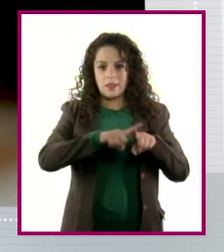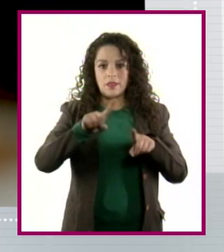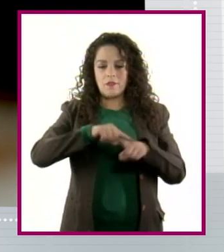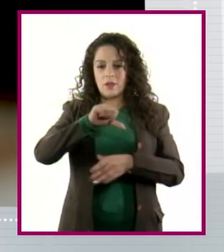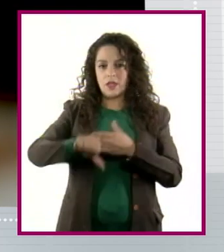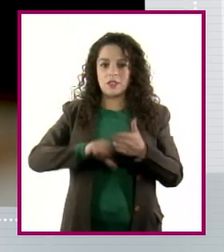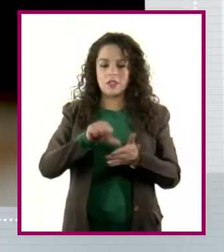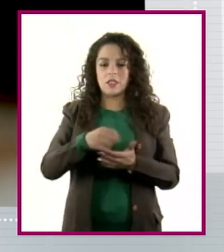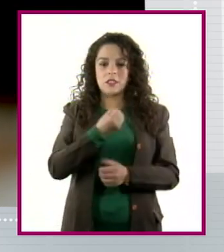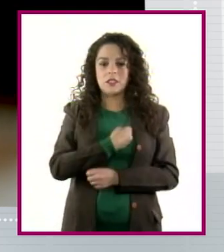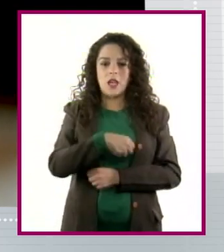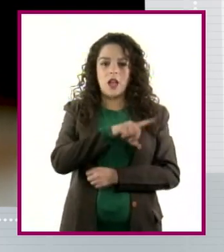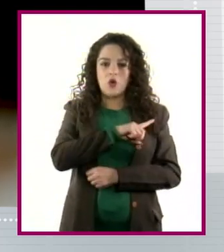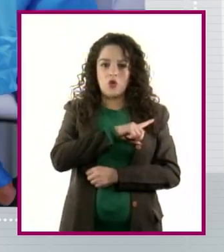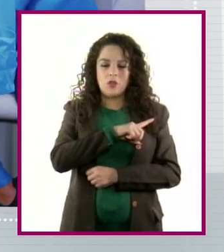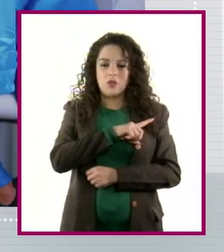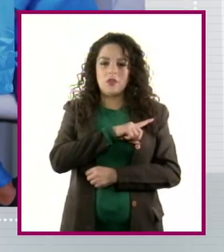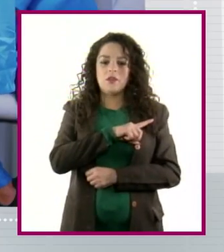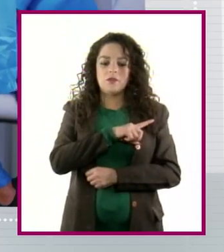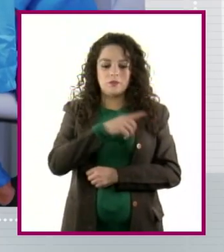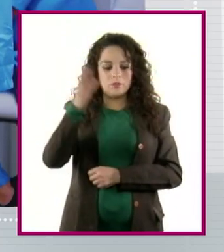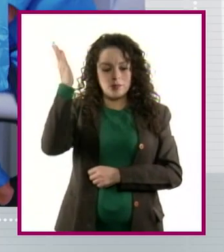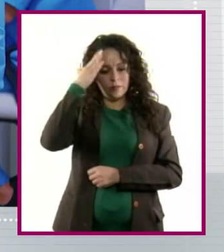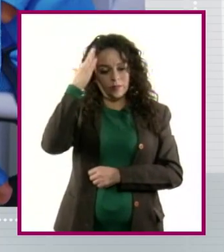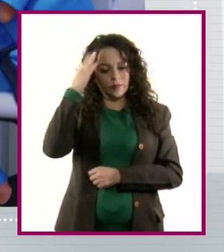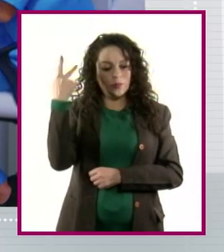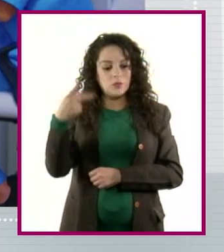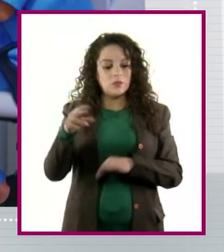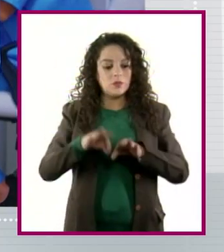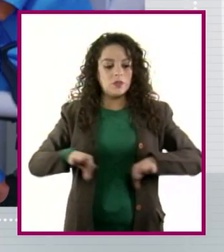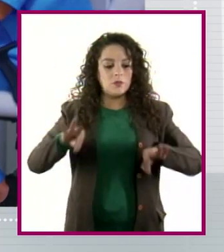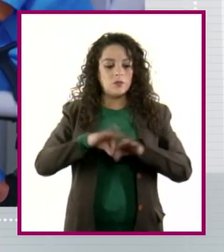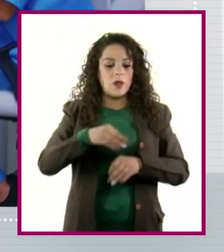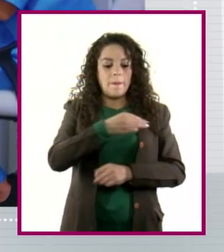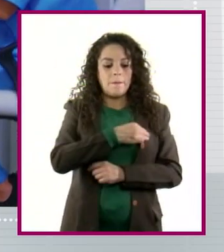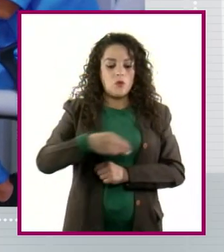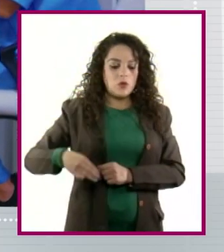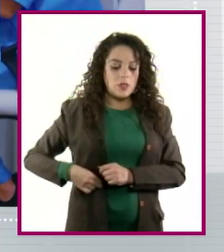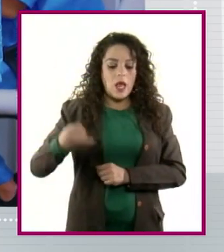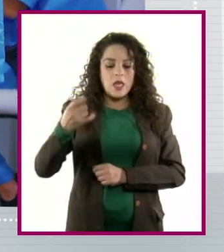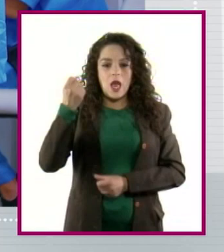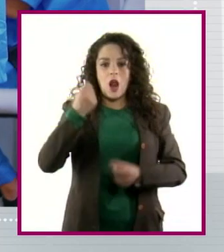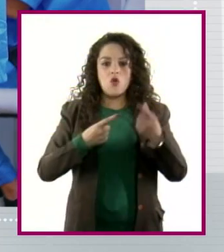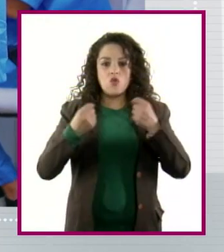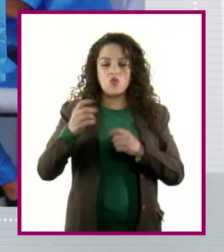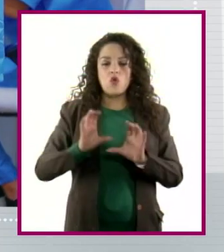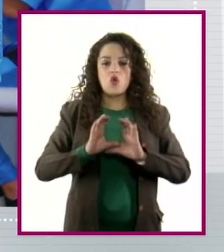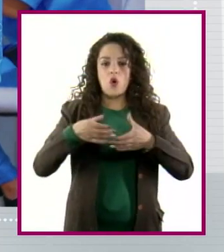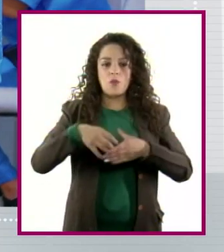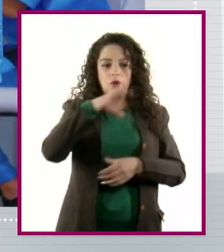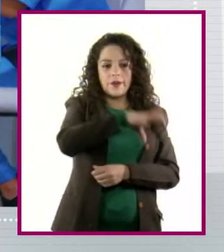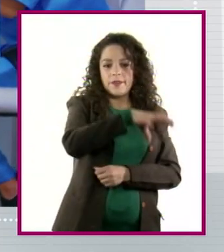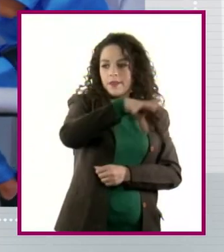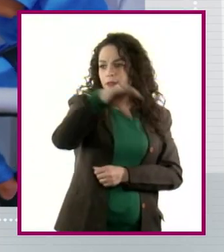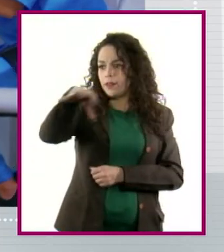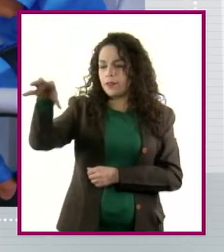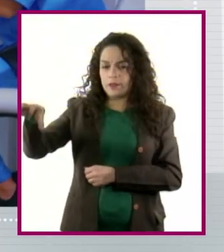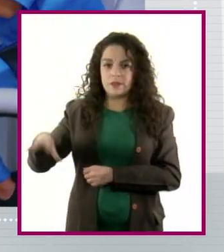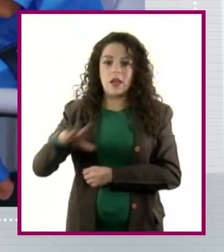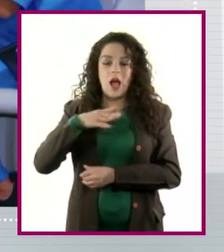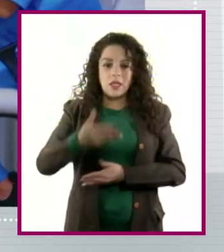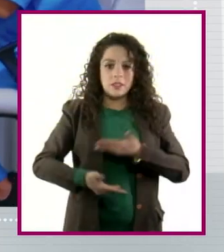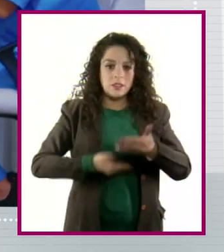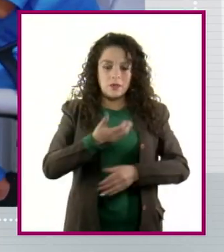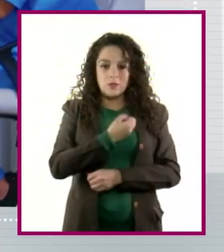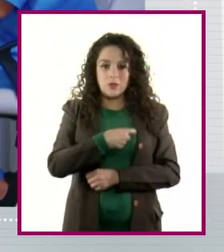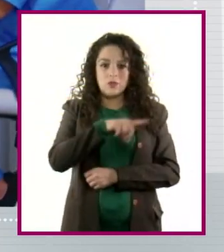salud, tanto en la cabecera municipal como en algunas comunidades, y pues cuenta con servicios de salud